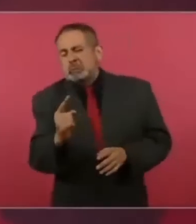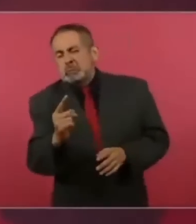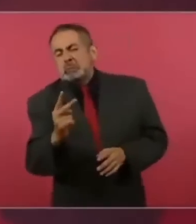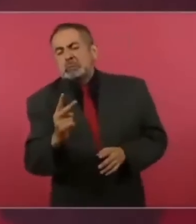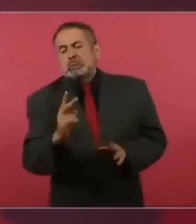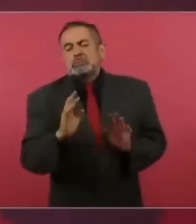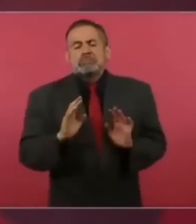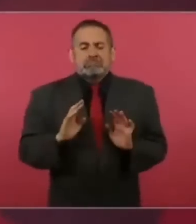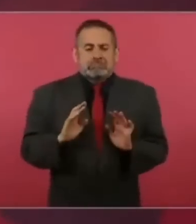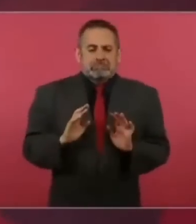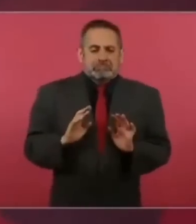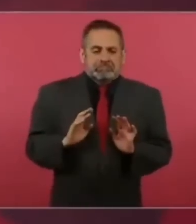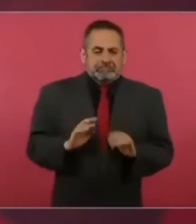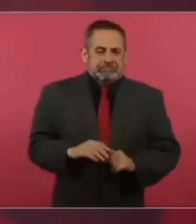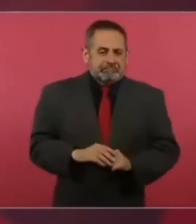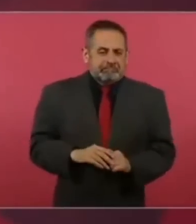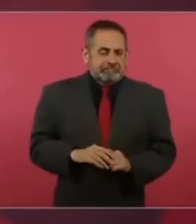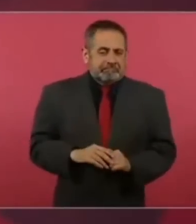¿no?